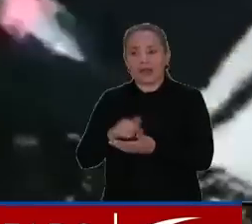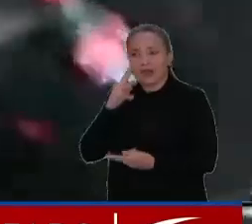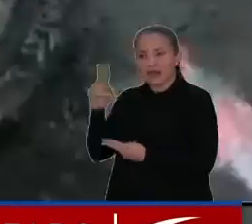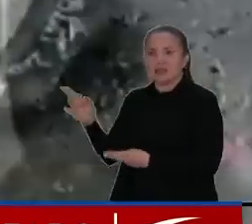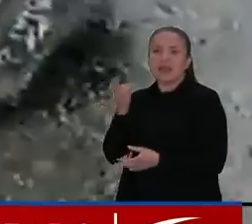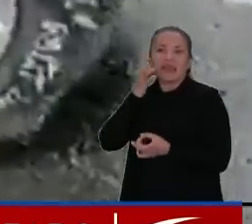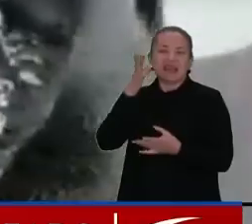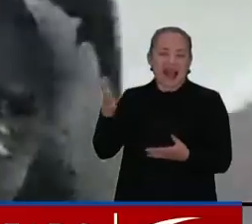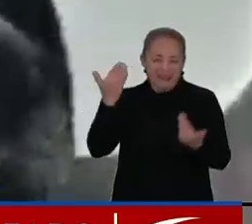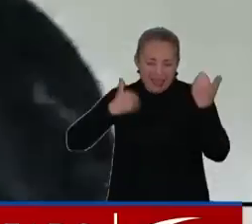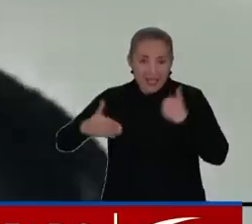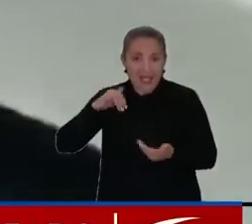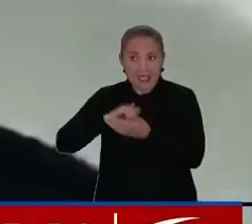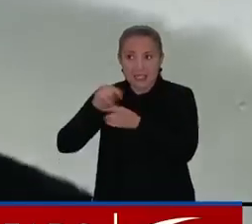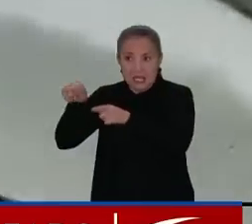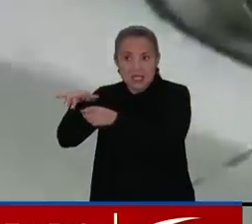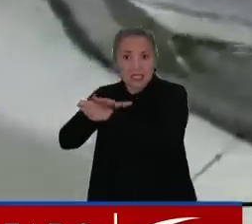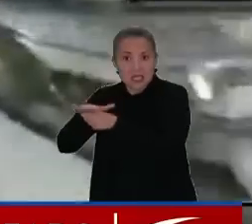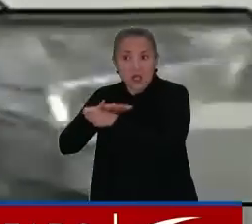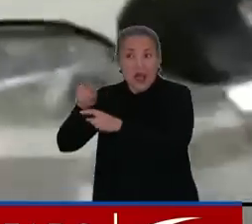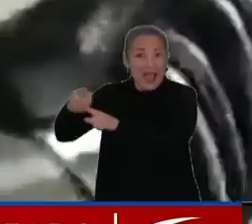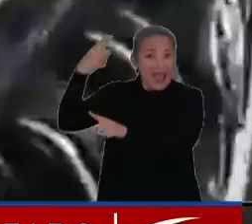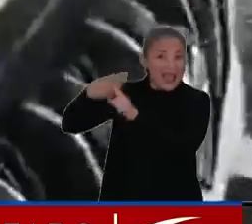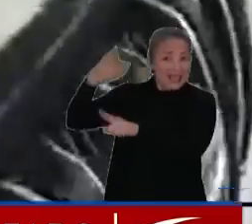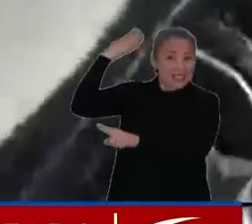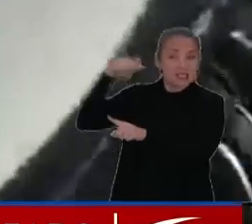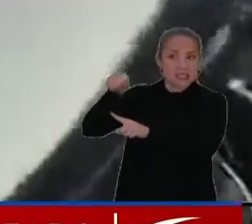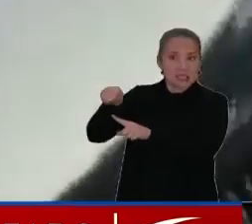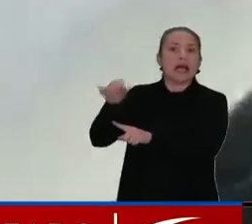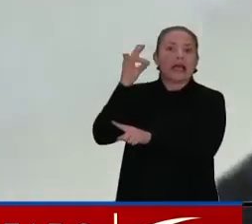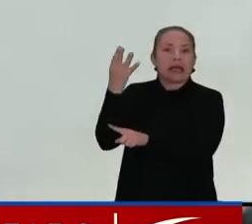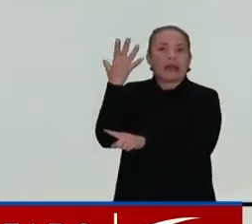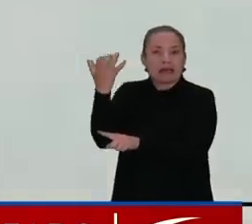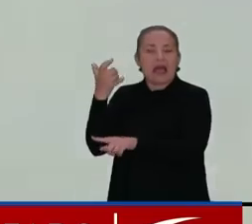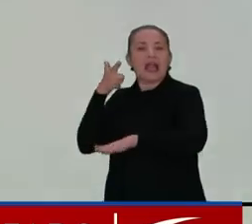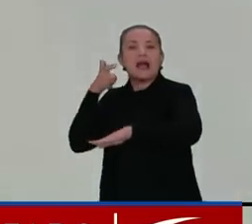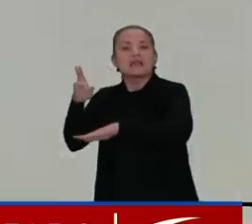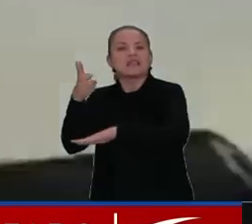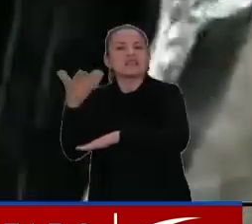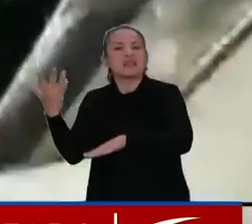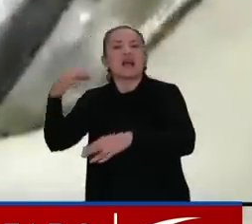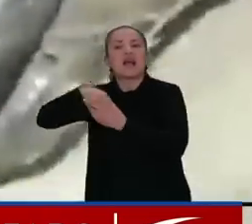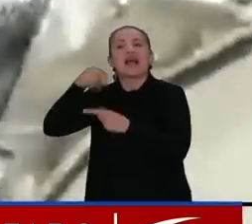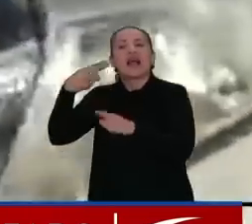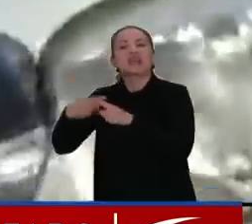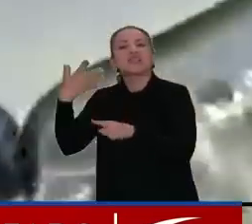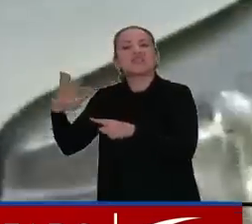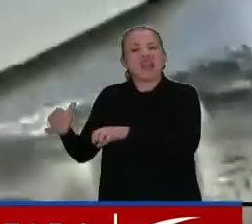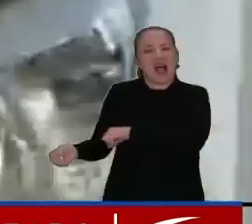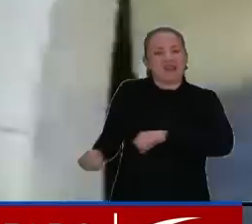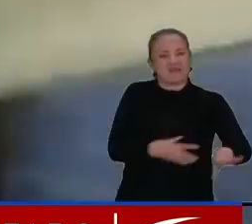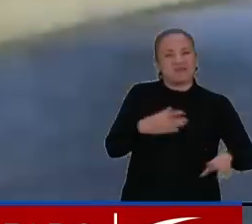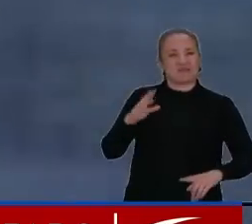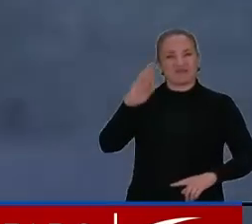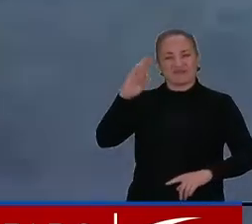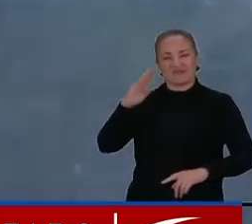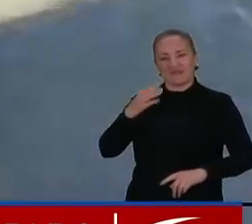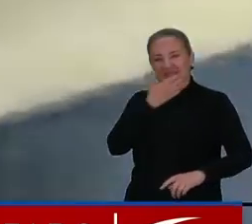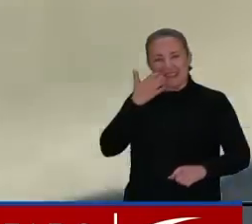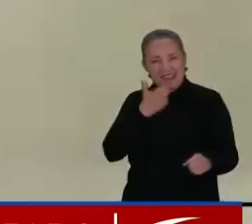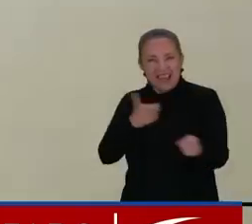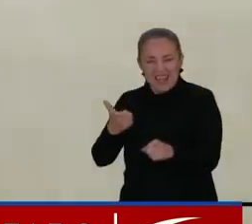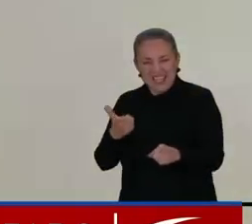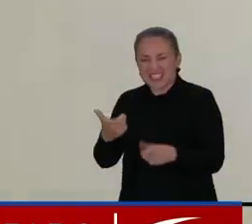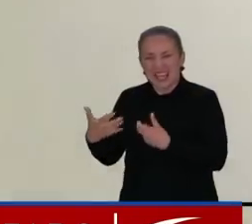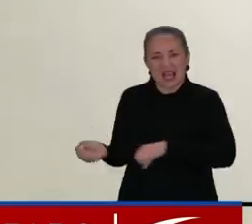muchacha. De acuerdo con la policía, en ese entonces intentaron asesinar a una persona en reincorporación, conocida como Hermes Mayorga, y su hija